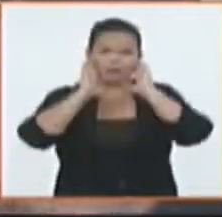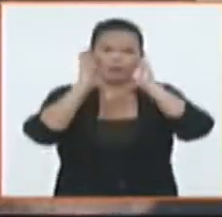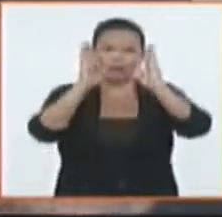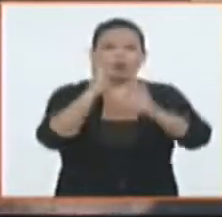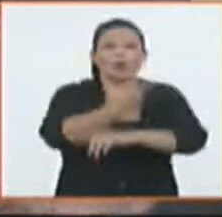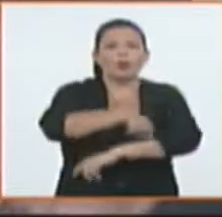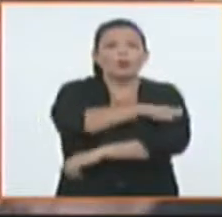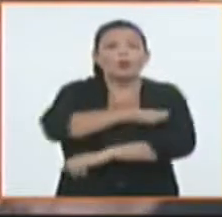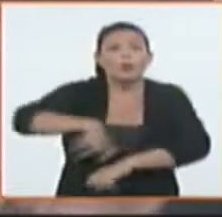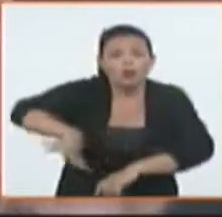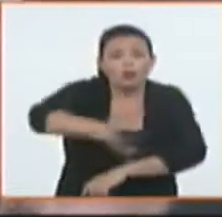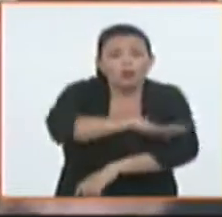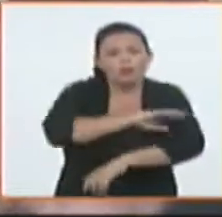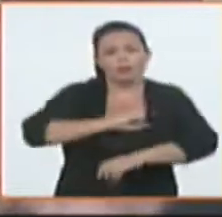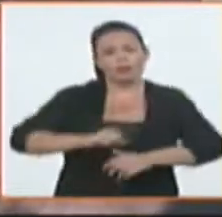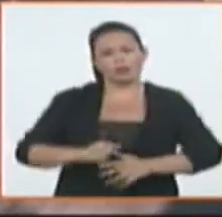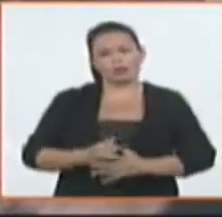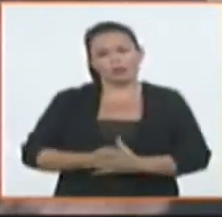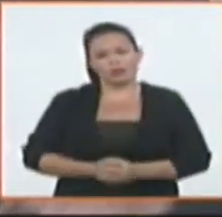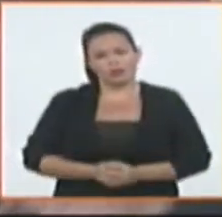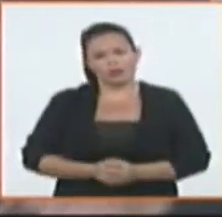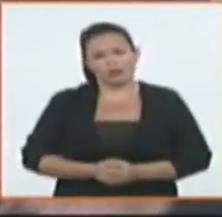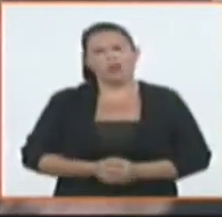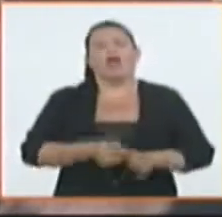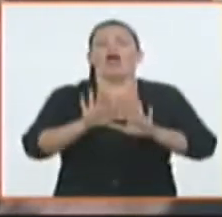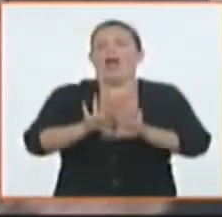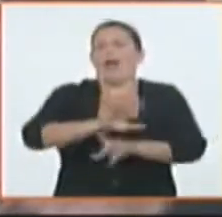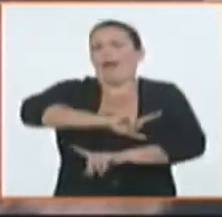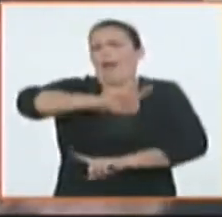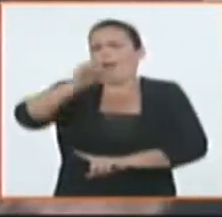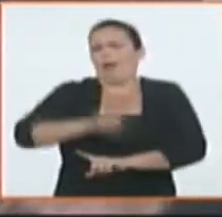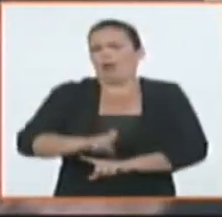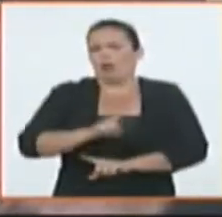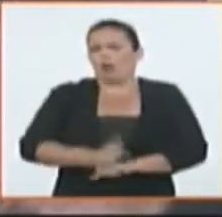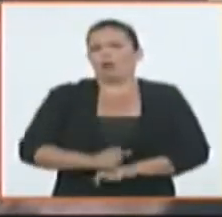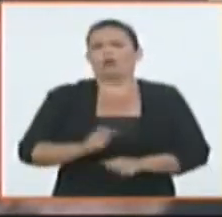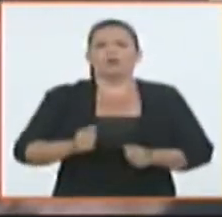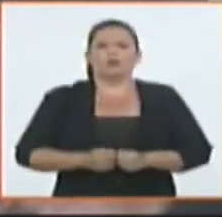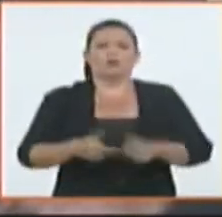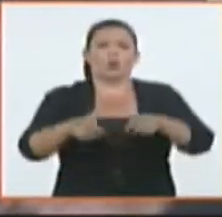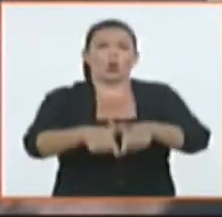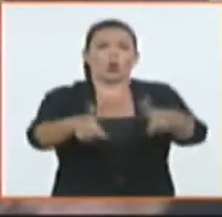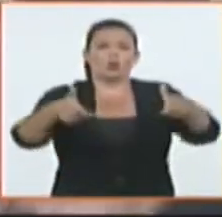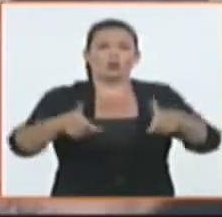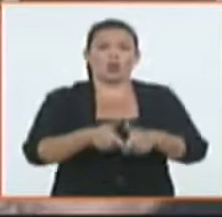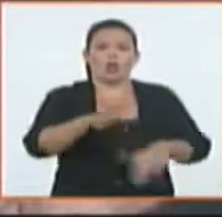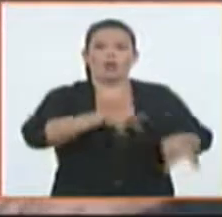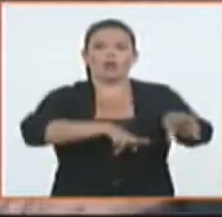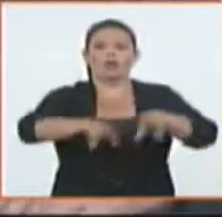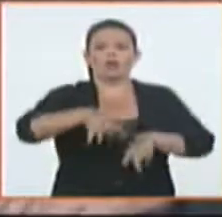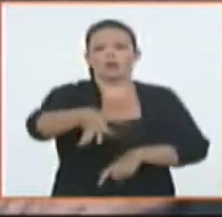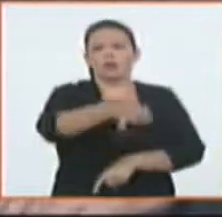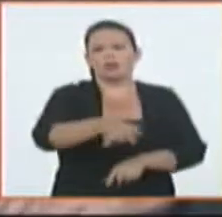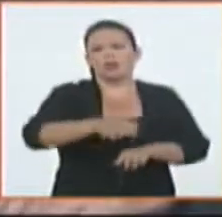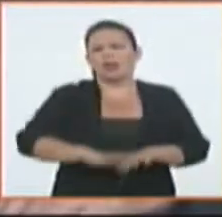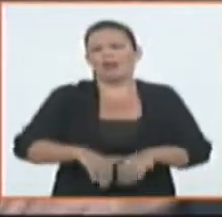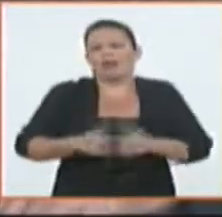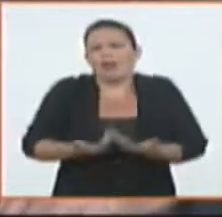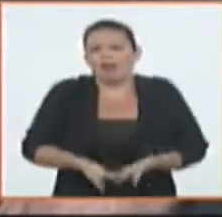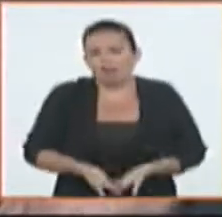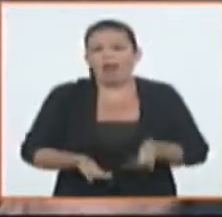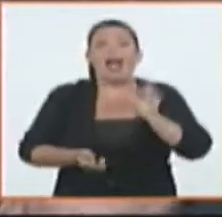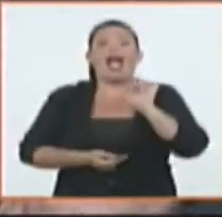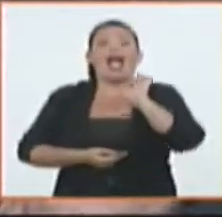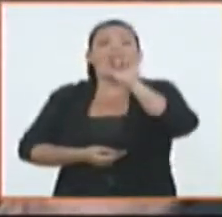Y entonces, ¿qué papel juega el Consejo de la Administración Municipal? Es el órgano ejecutivo administrativo. Ese